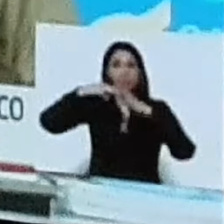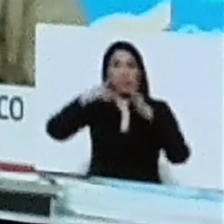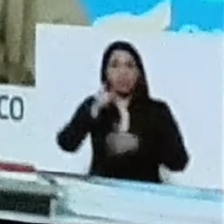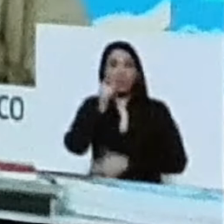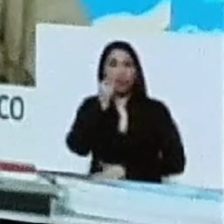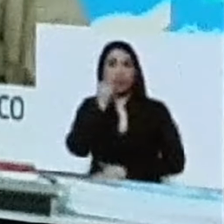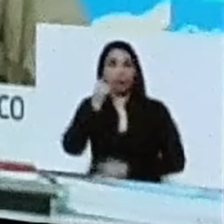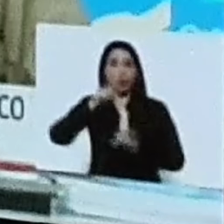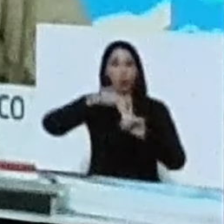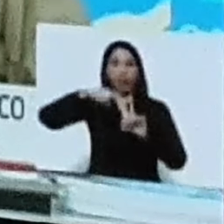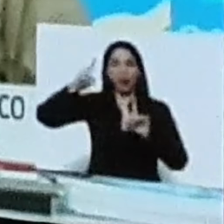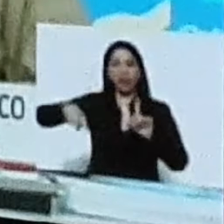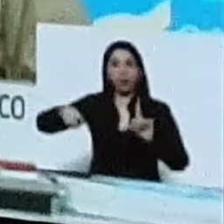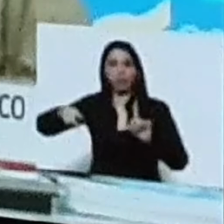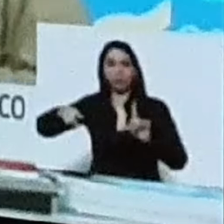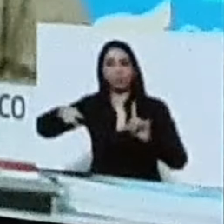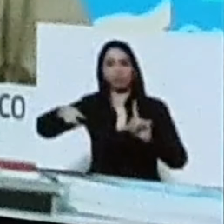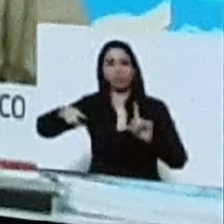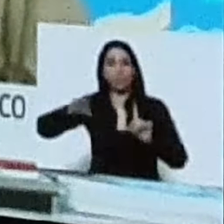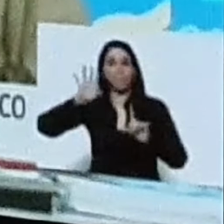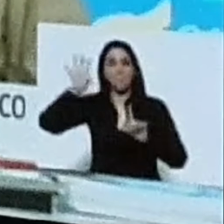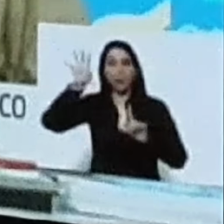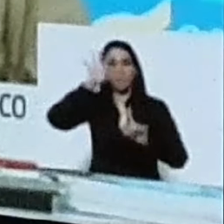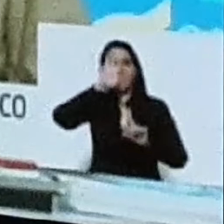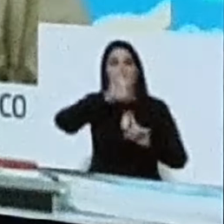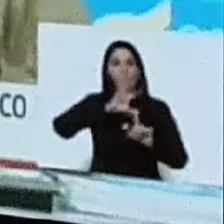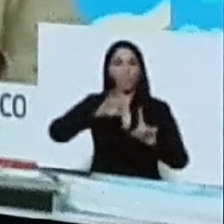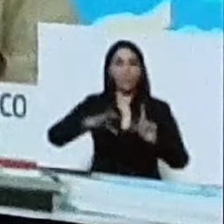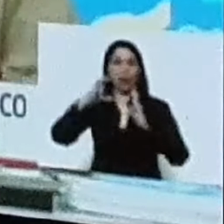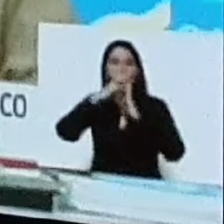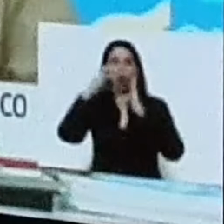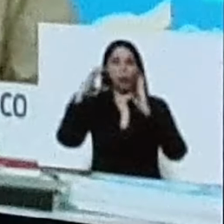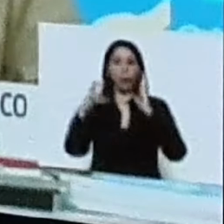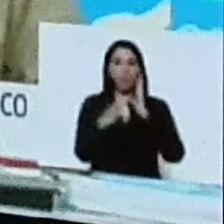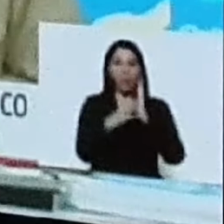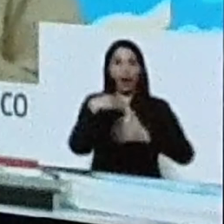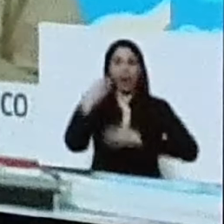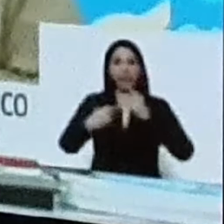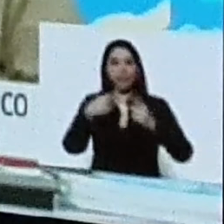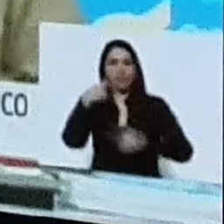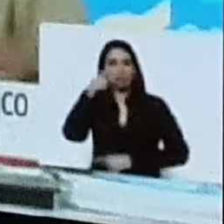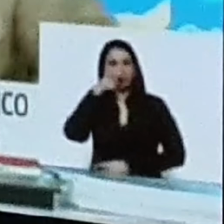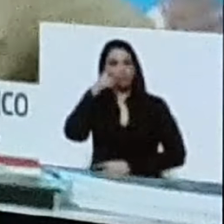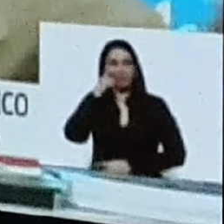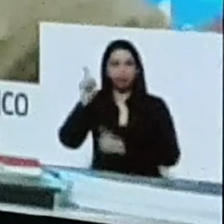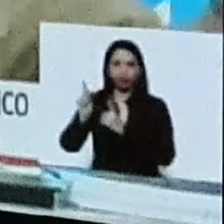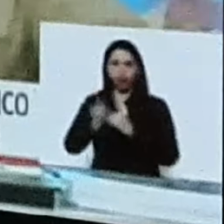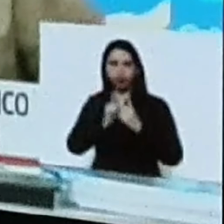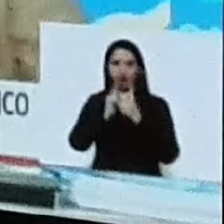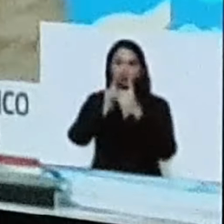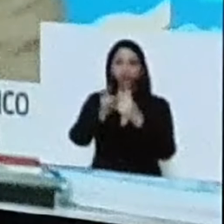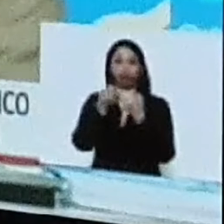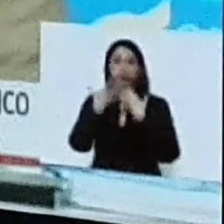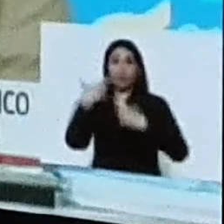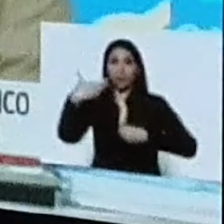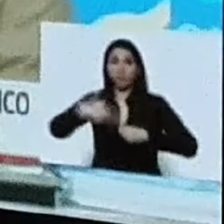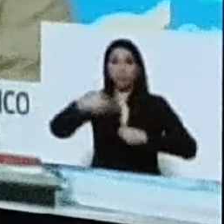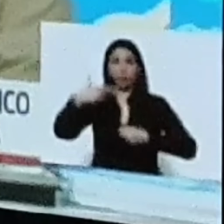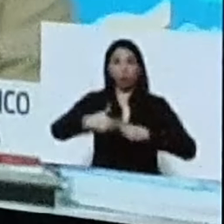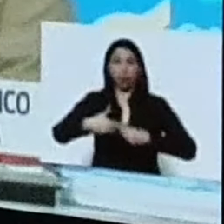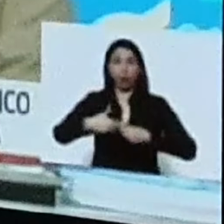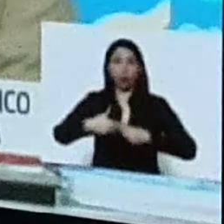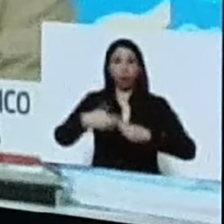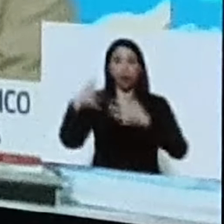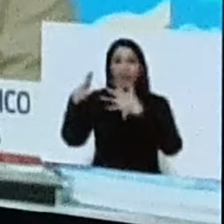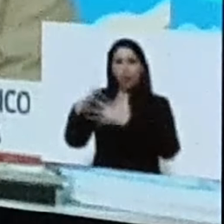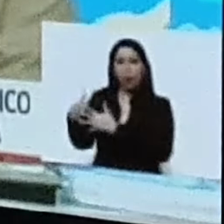de energía de los países OPEP para hacer seguimiento. Bueno, pero el petróleo se vino. El petróleo de